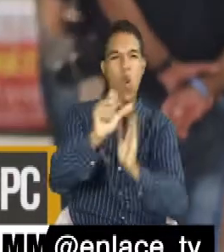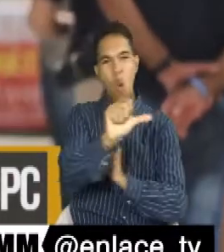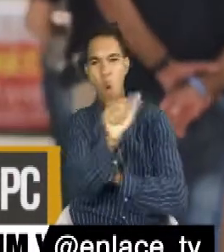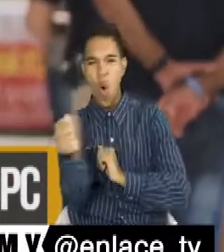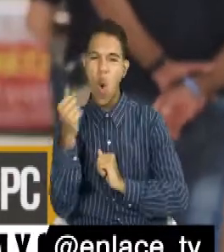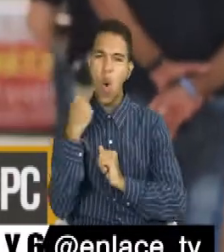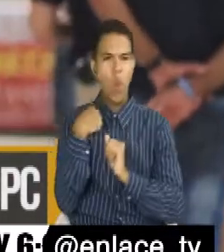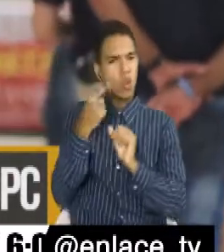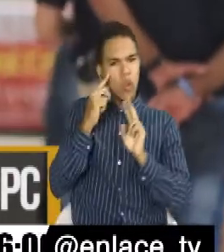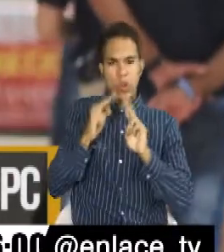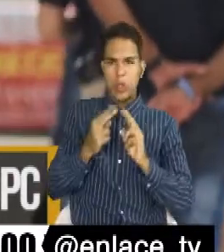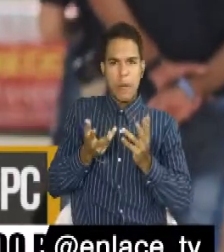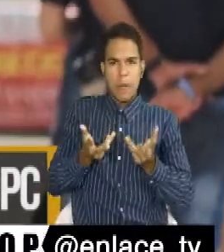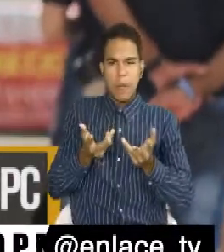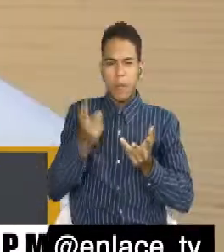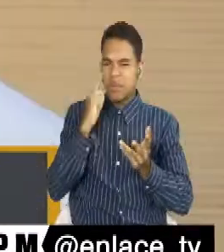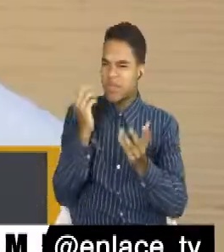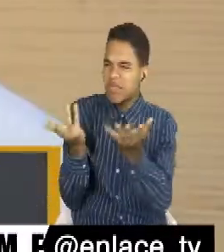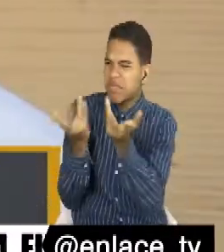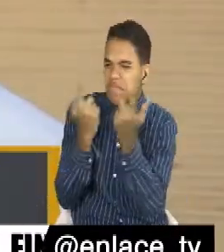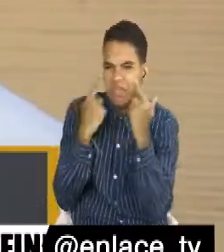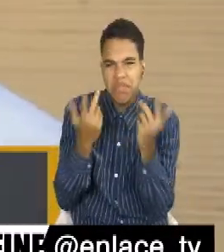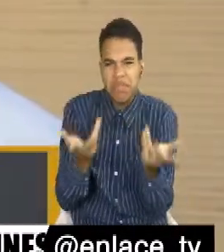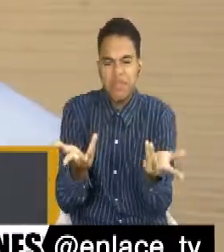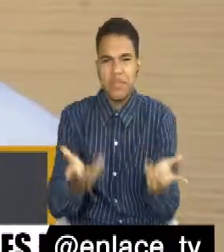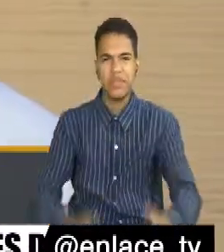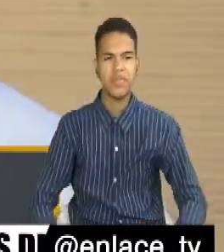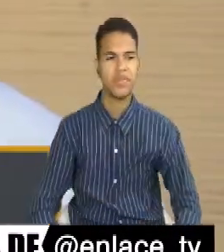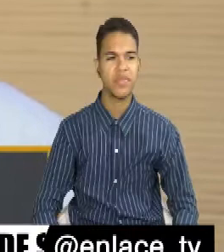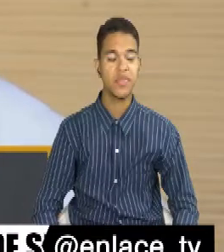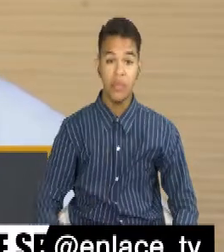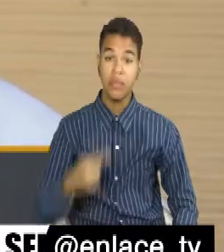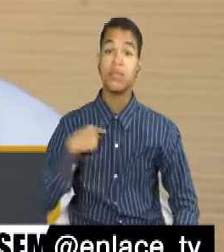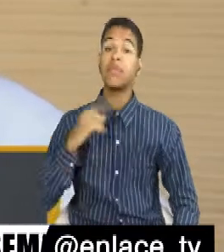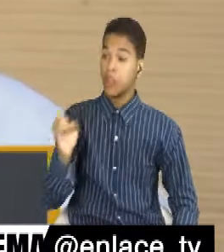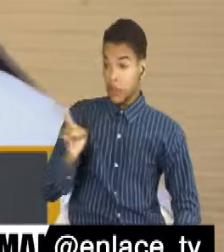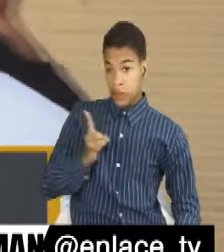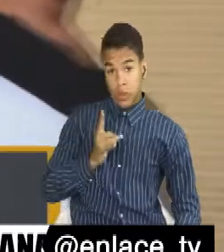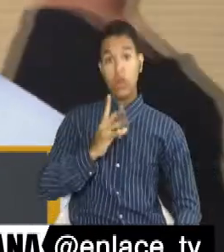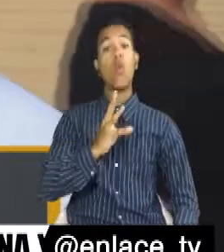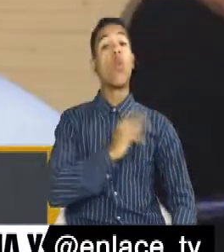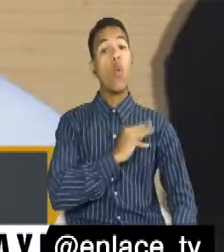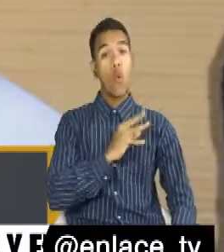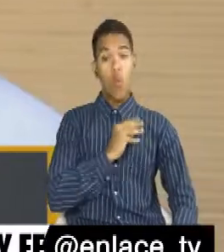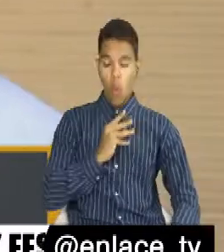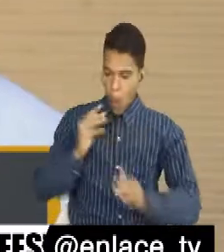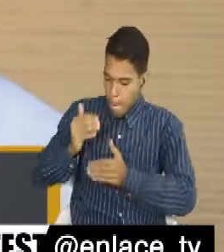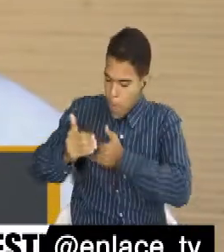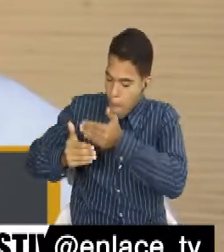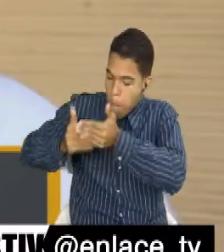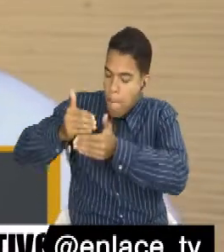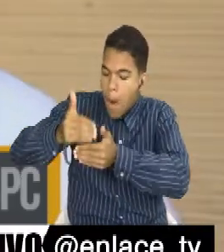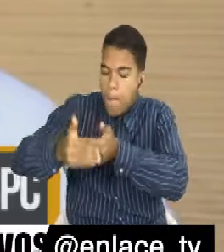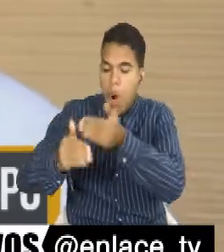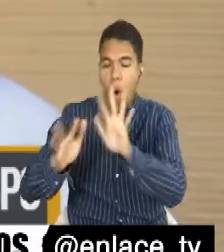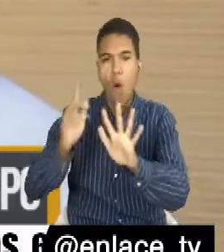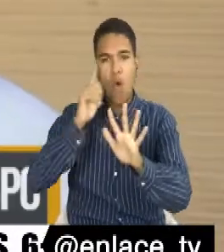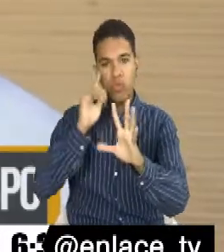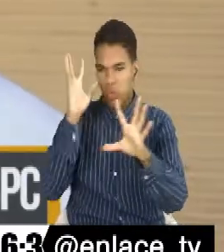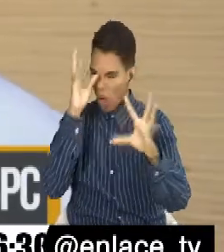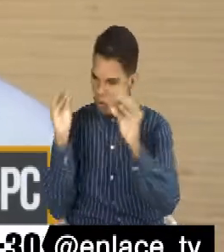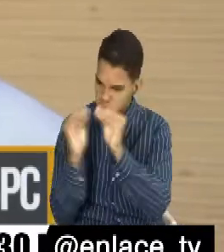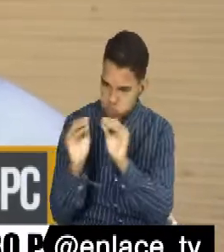conocen. Escuchemos qué dicen al respecto. Pues me siento muy contento porque se está llevando a cabo este importante evento, ya